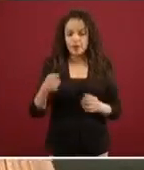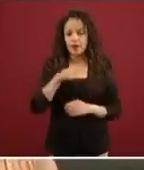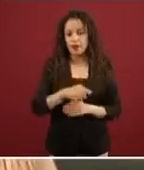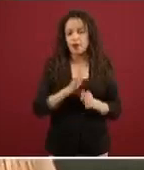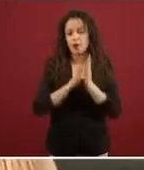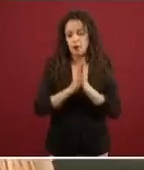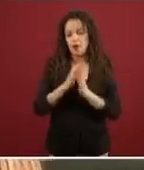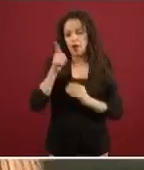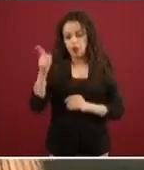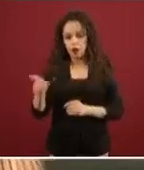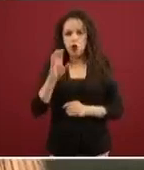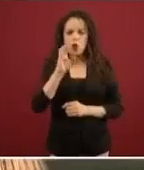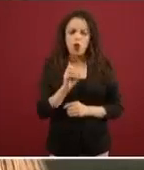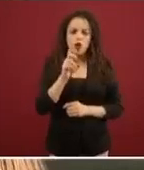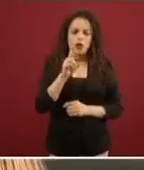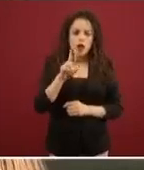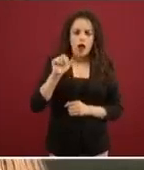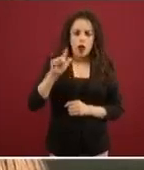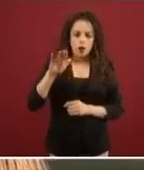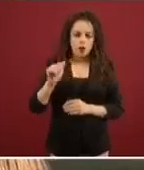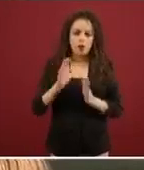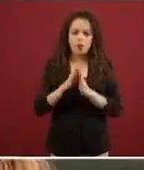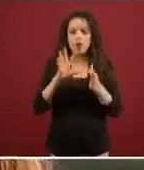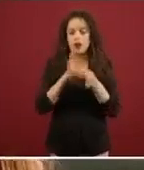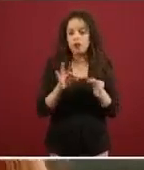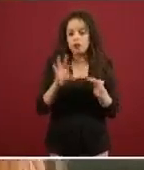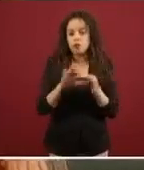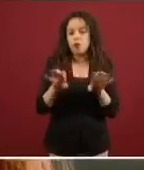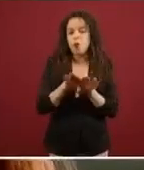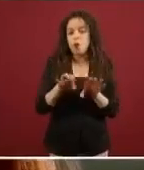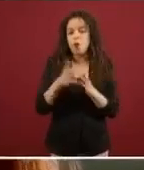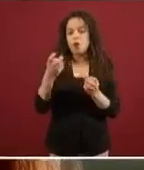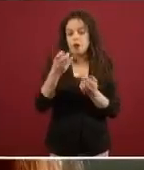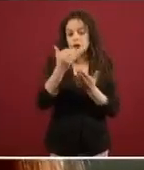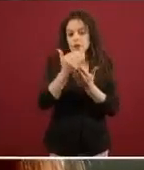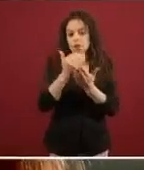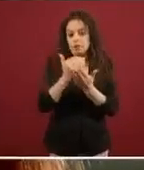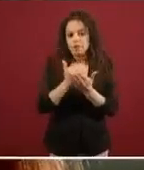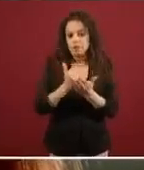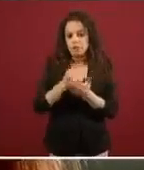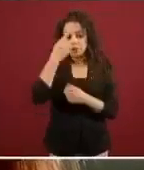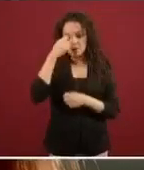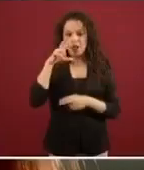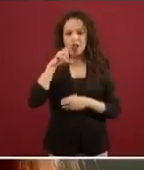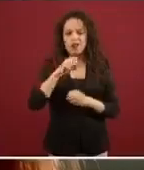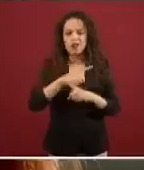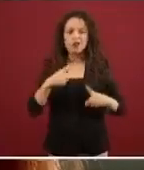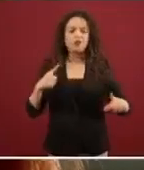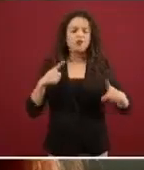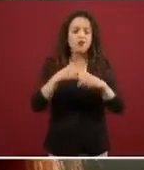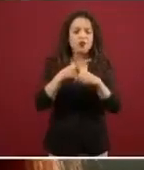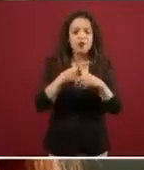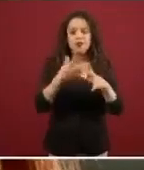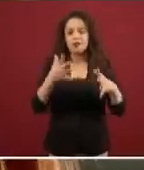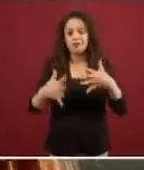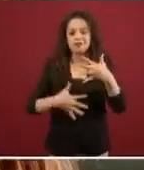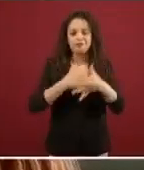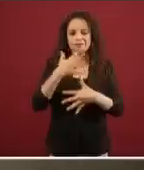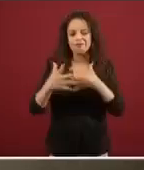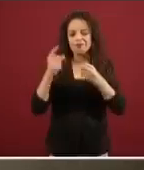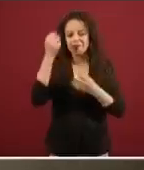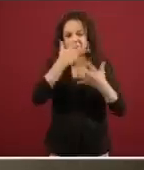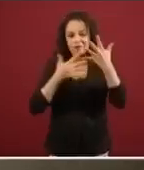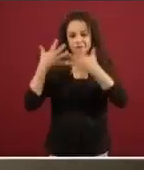es que se hacen estos datos, ¿no? Para que no haya estas distorsiones de que faltan lamentables